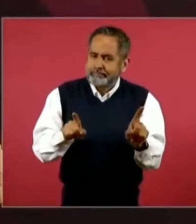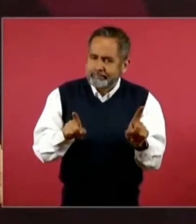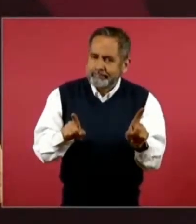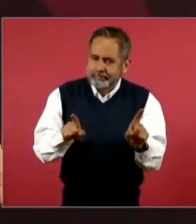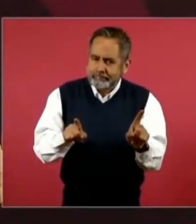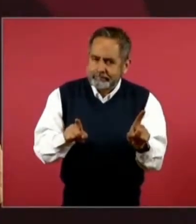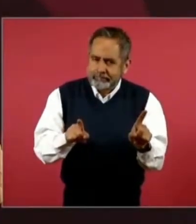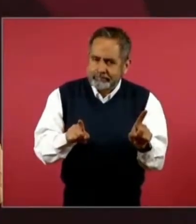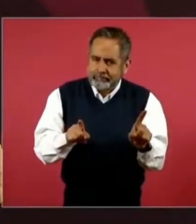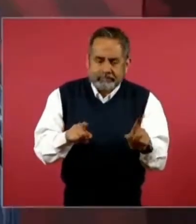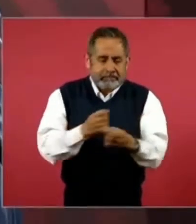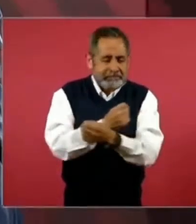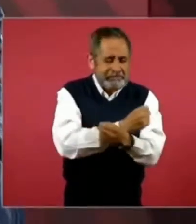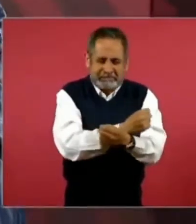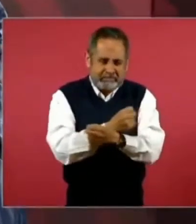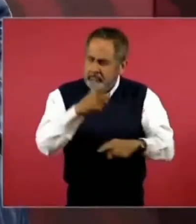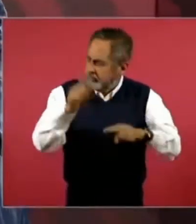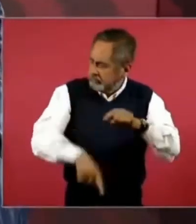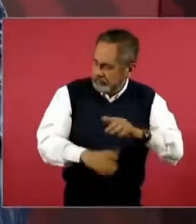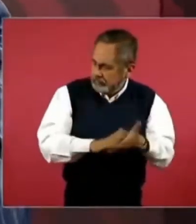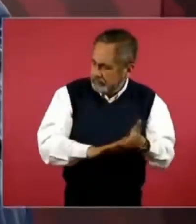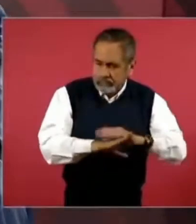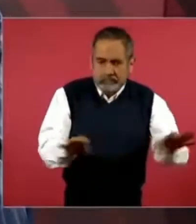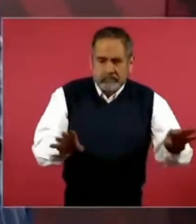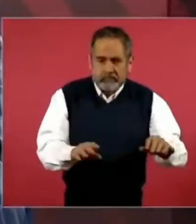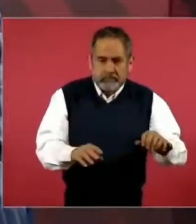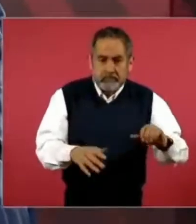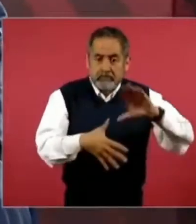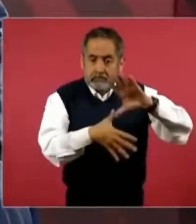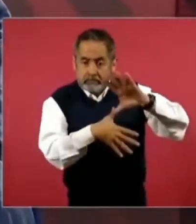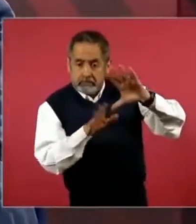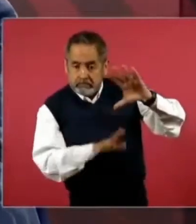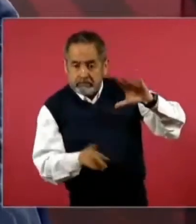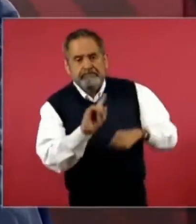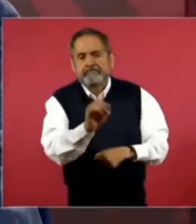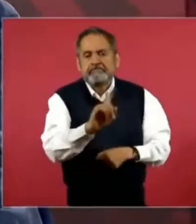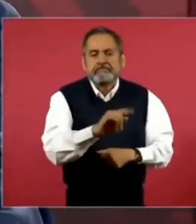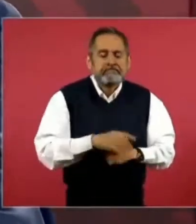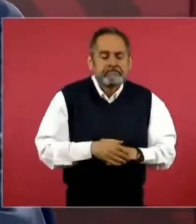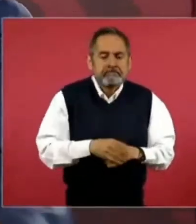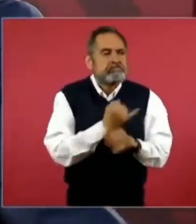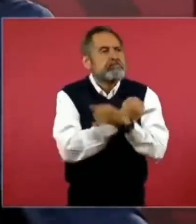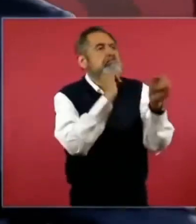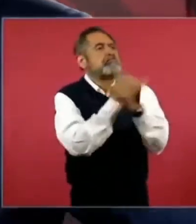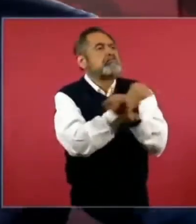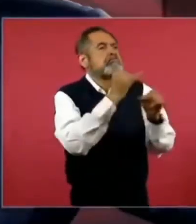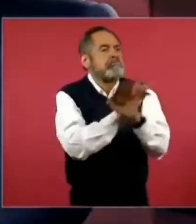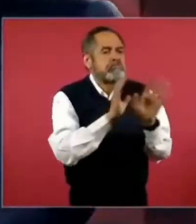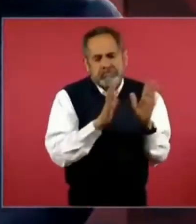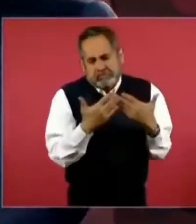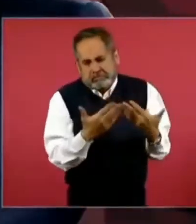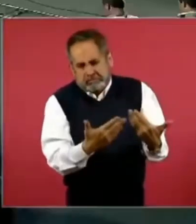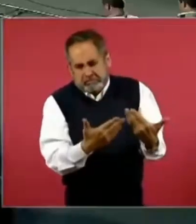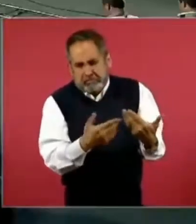luchan por la abolición de la esclavitud. Eso no pasa en otros países, pero no deja de